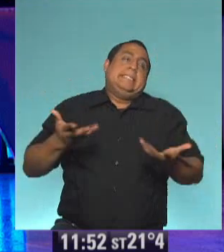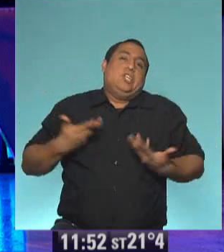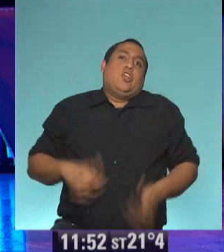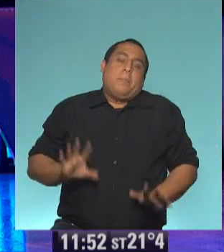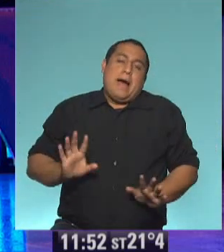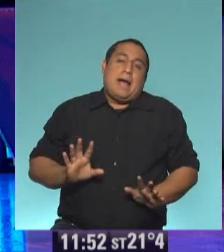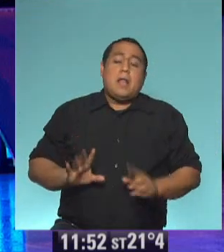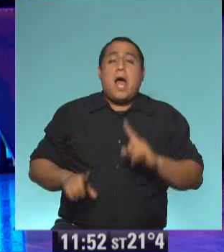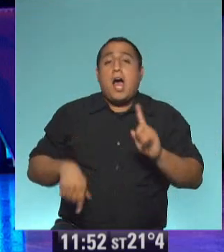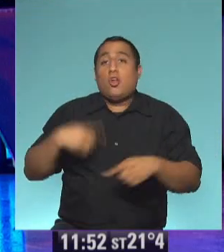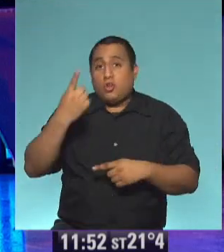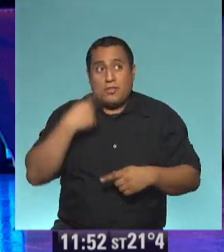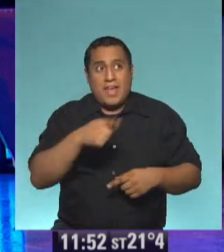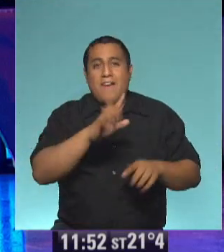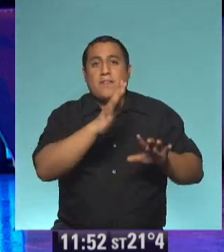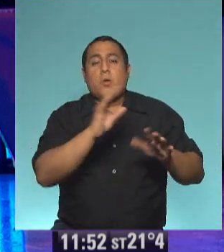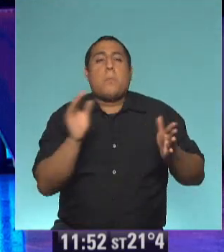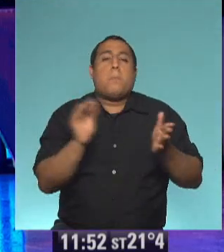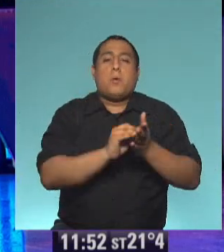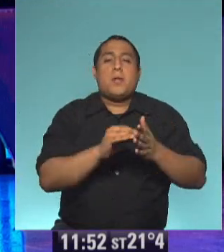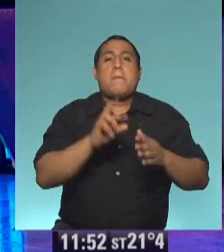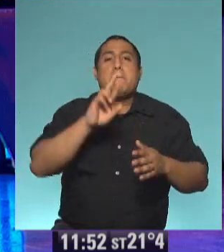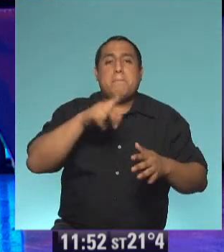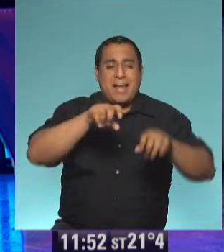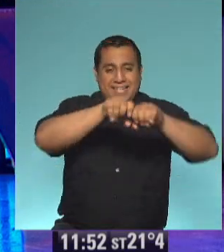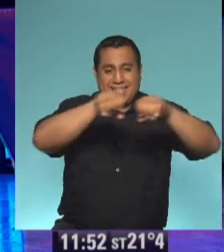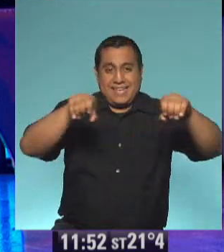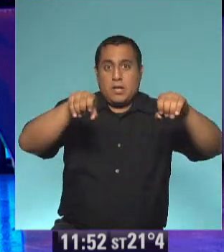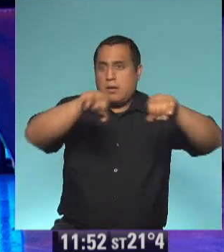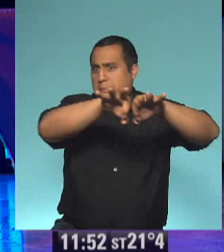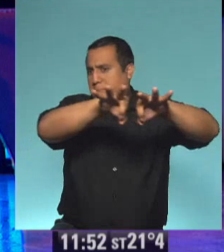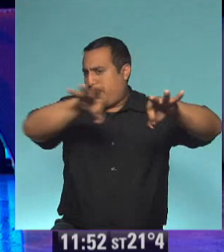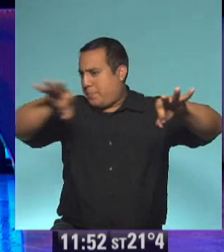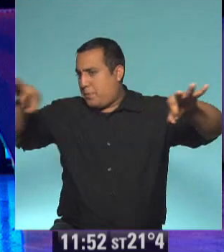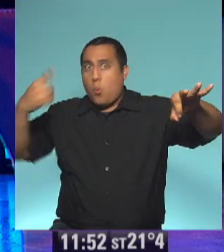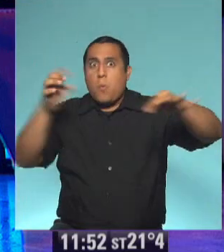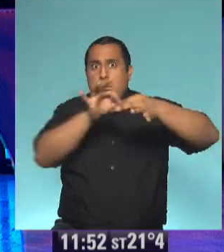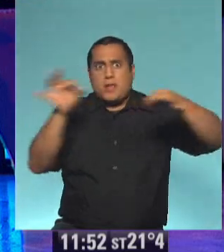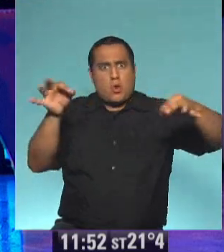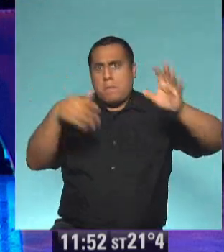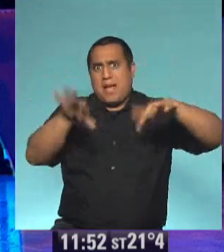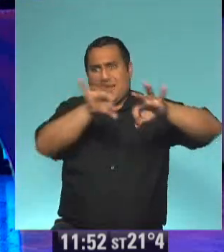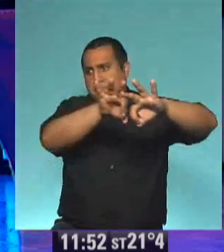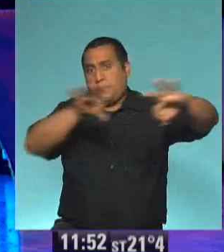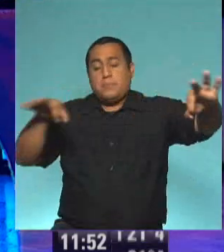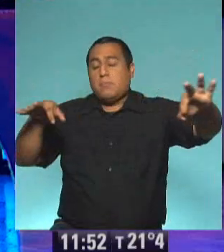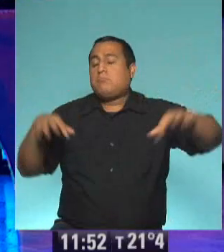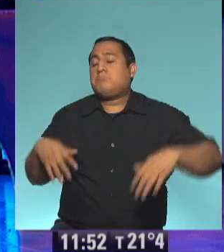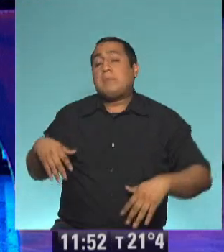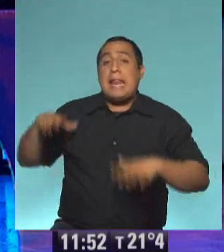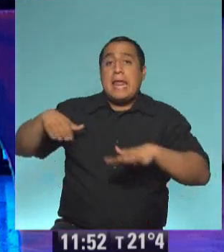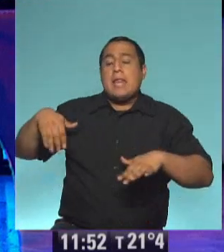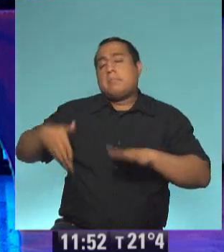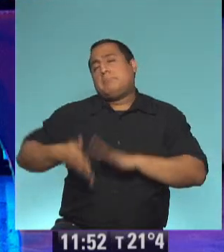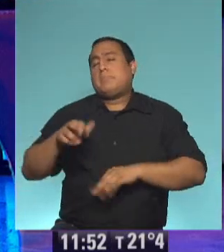Al día siguiente puso en la vidriera un pan flauta doradito de algo más de un metro. Fue una tentación. Los chicos que iban para el